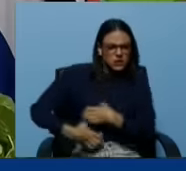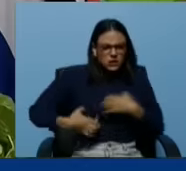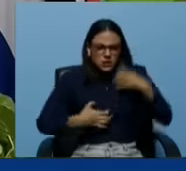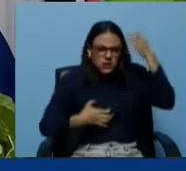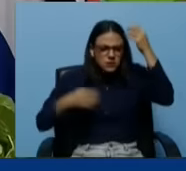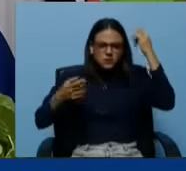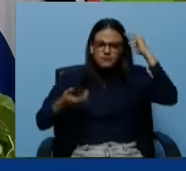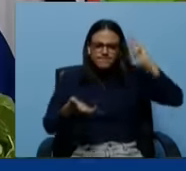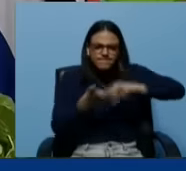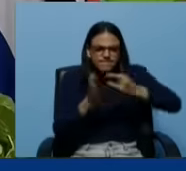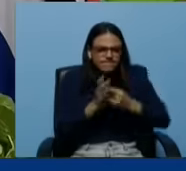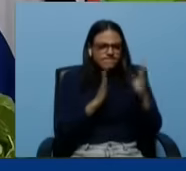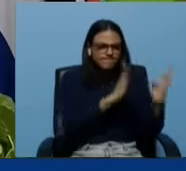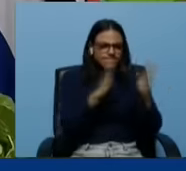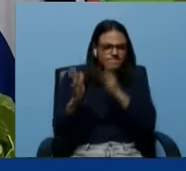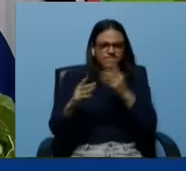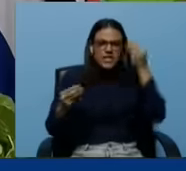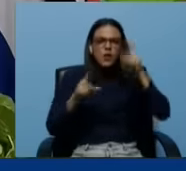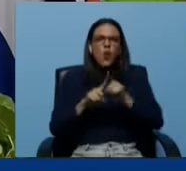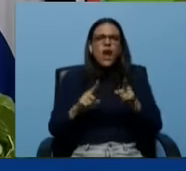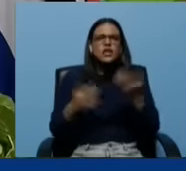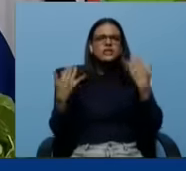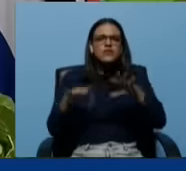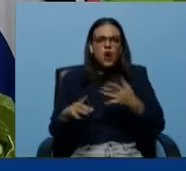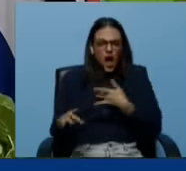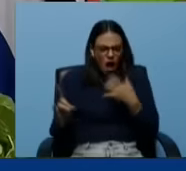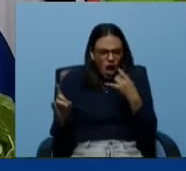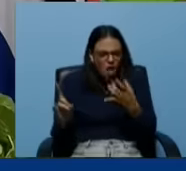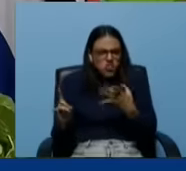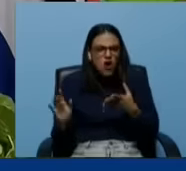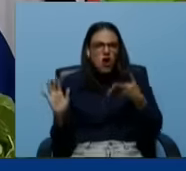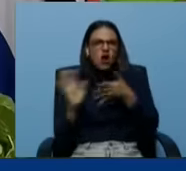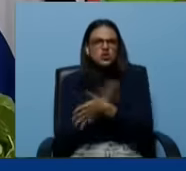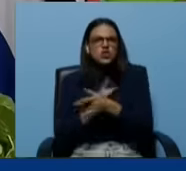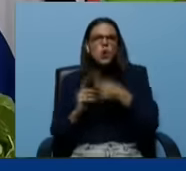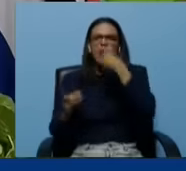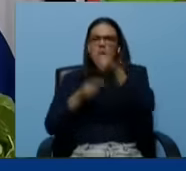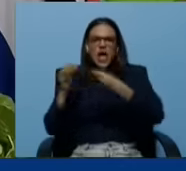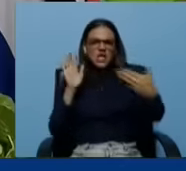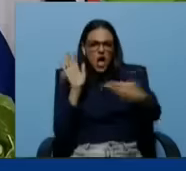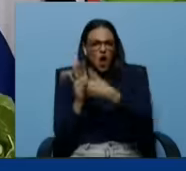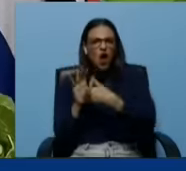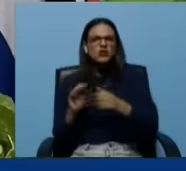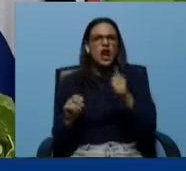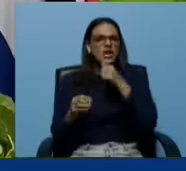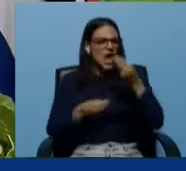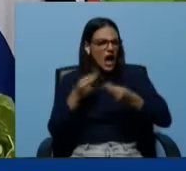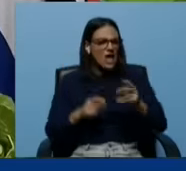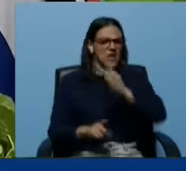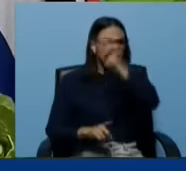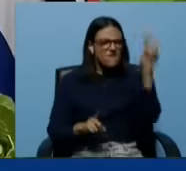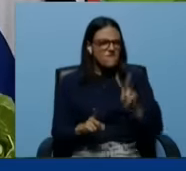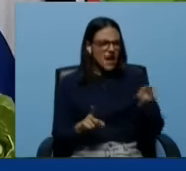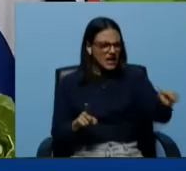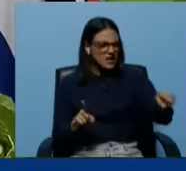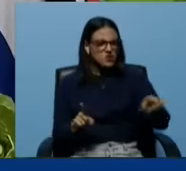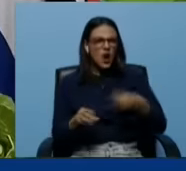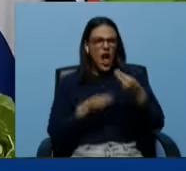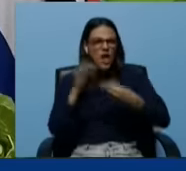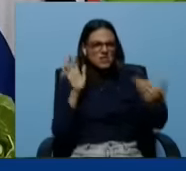están tan heridos por el golpe que habían recibido en un país como Venezuela, una